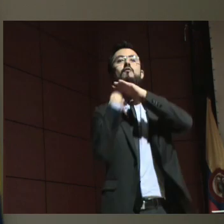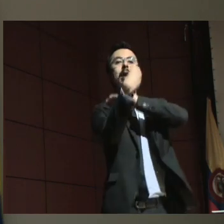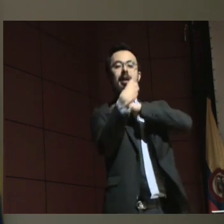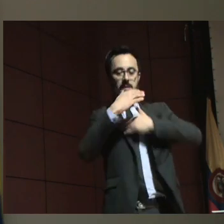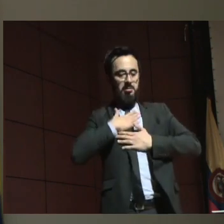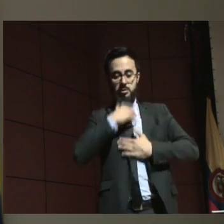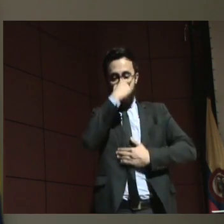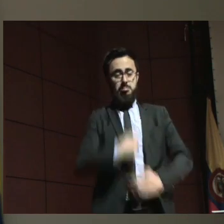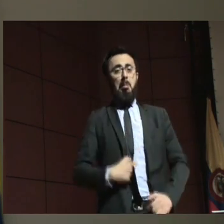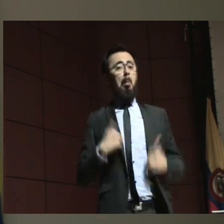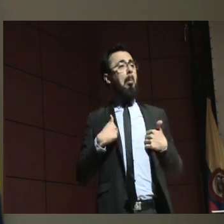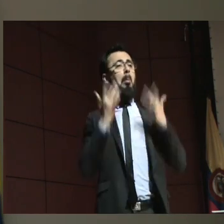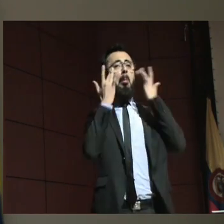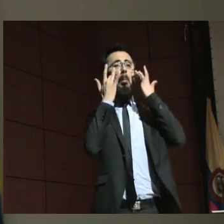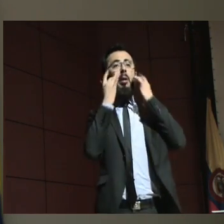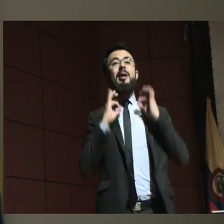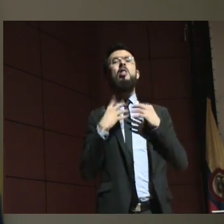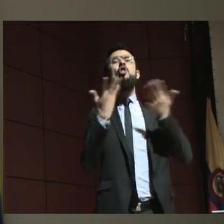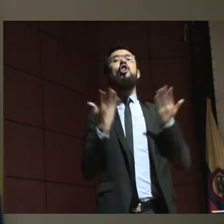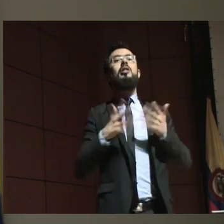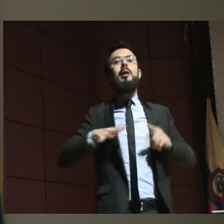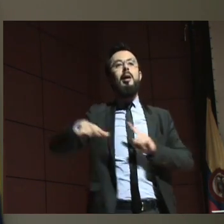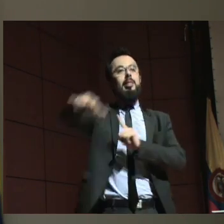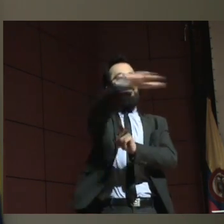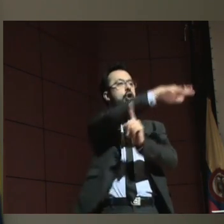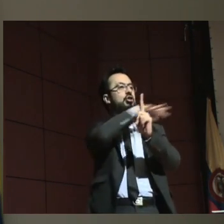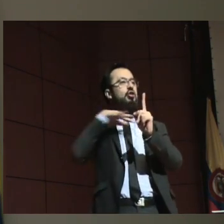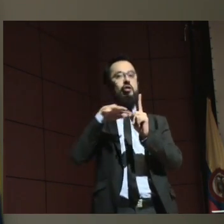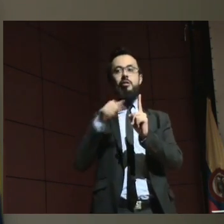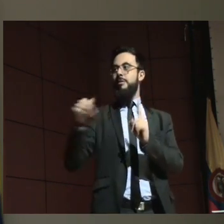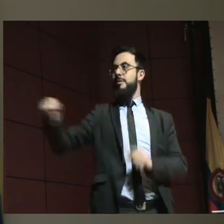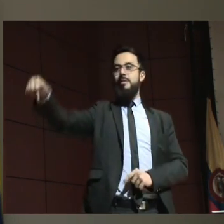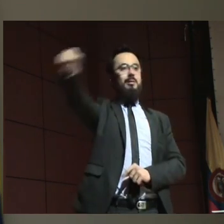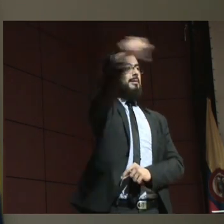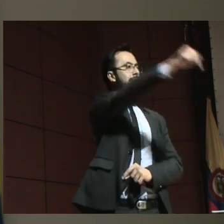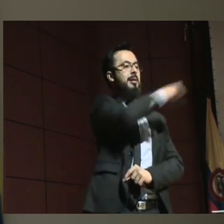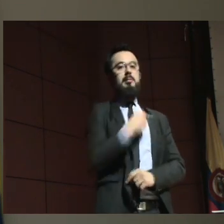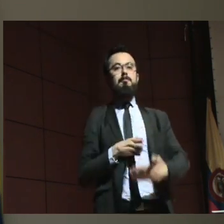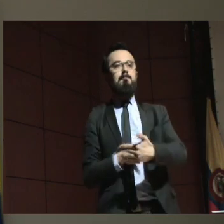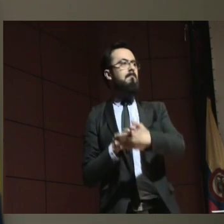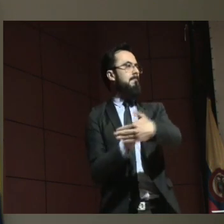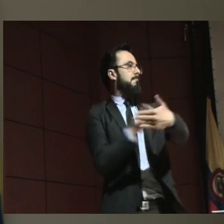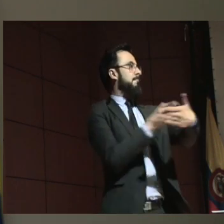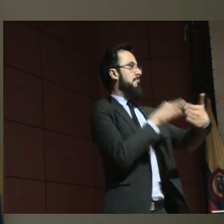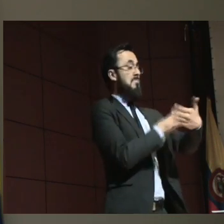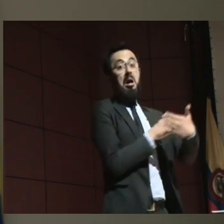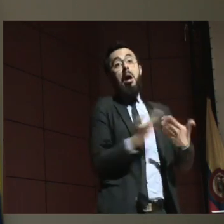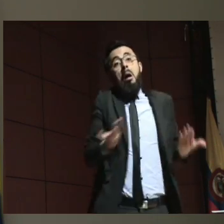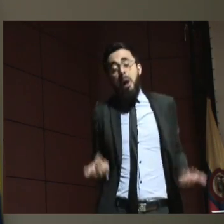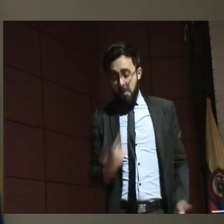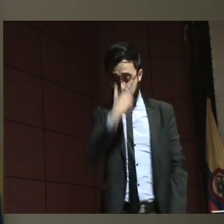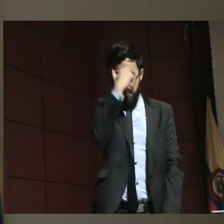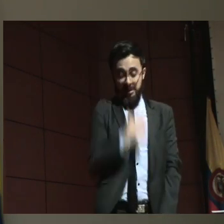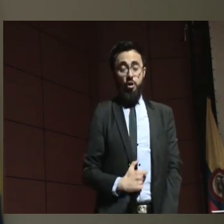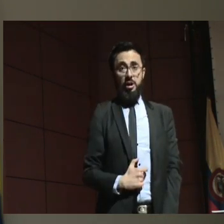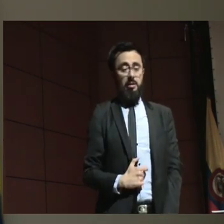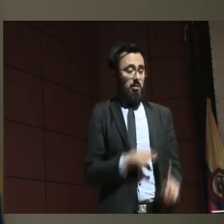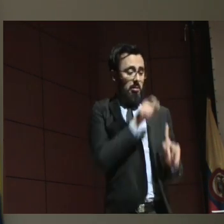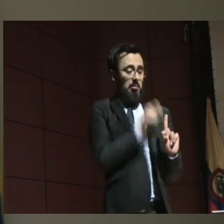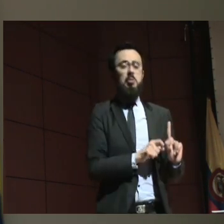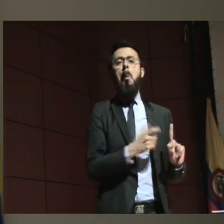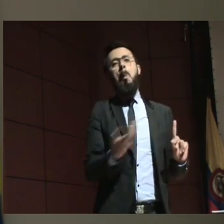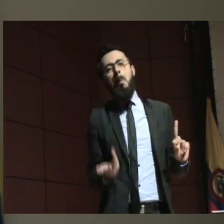entorno. Hay personas que tienen algunas características funcionales, puede ser, que